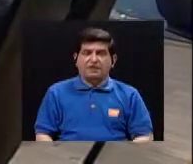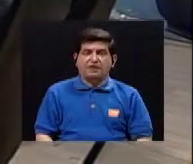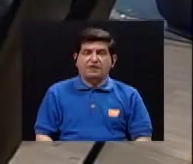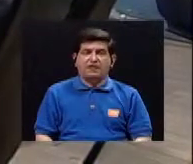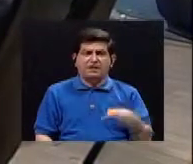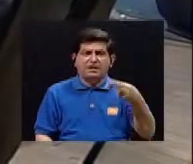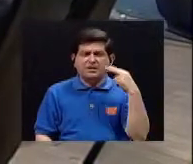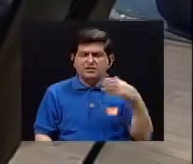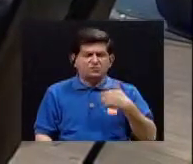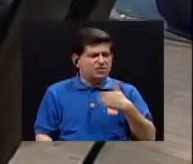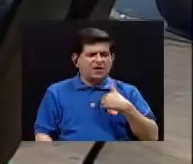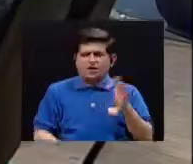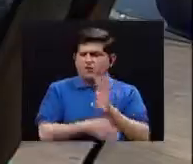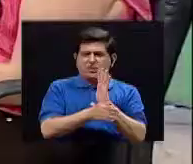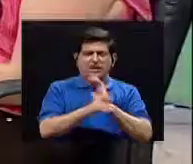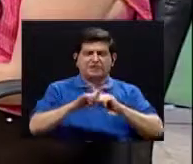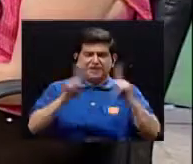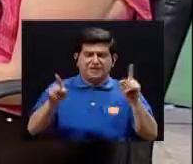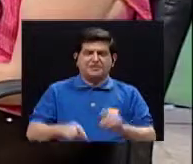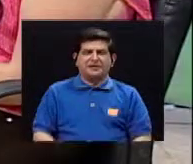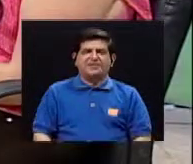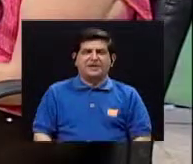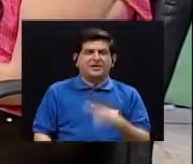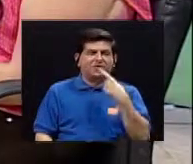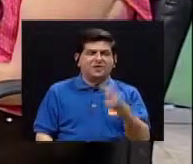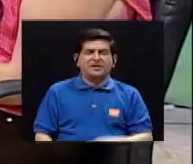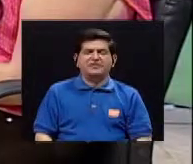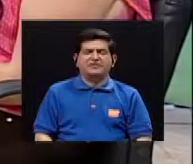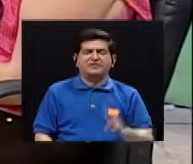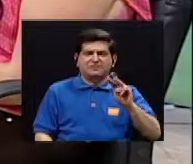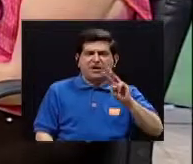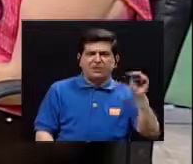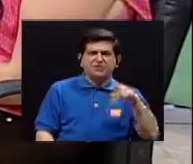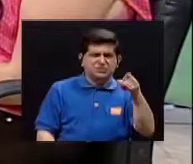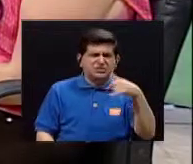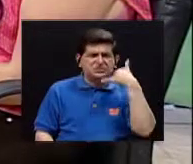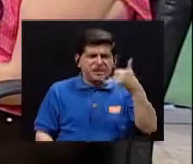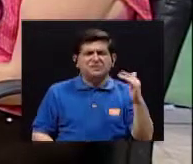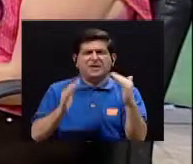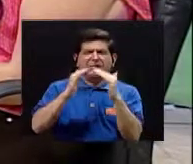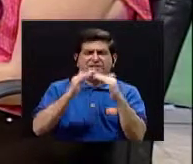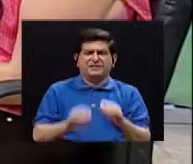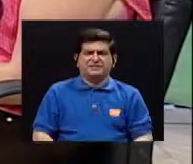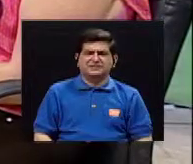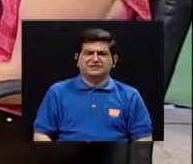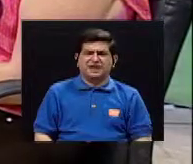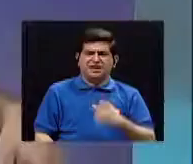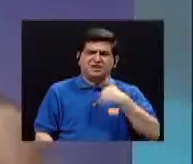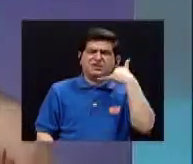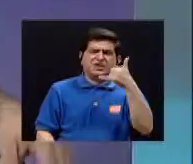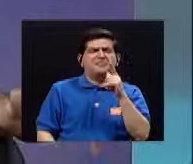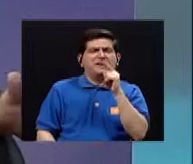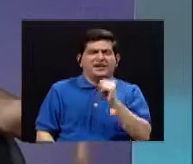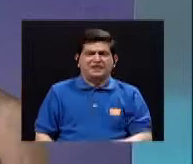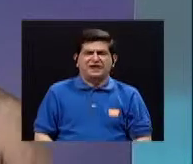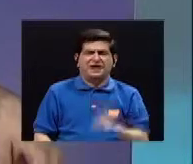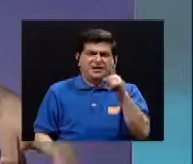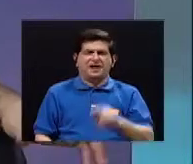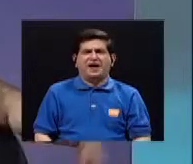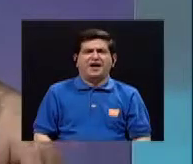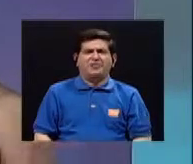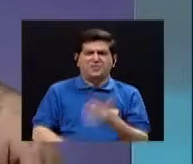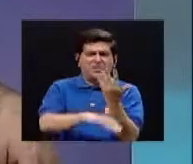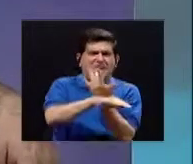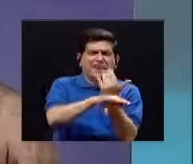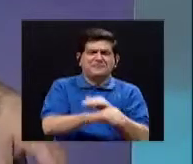y existe que no está ahí en la película pero le dice a favor y si montero y vaya porque nos llama a su casa y que le dice mauricio díaz que voy a llamar una